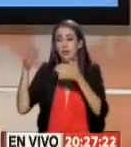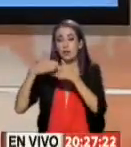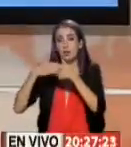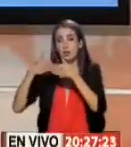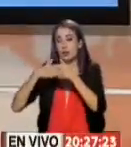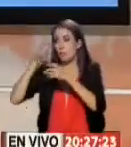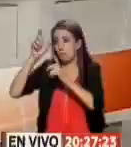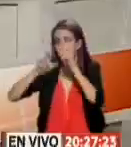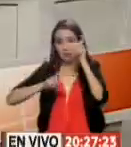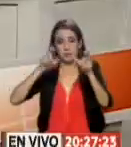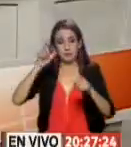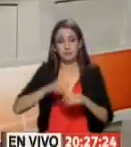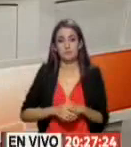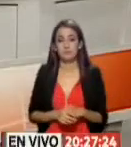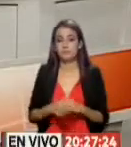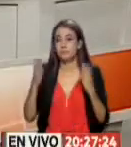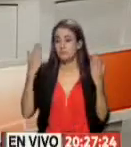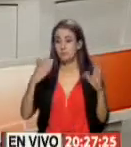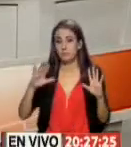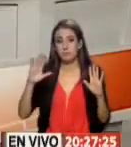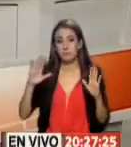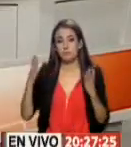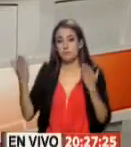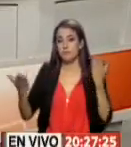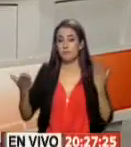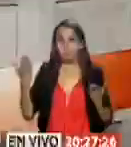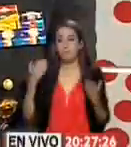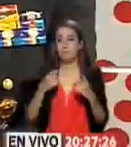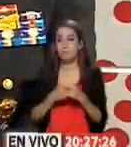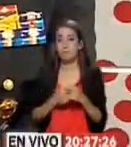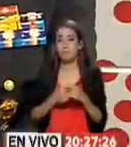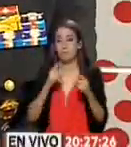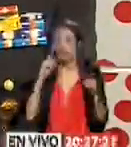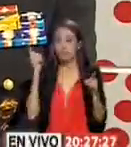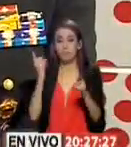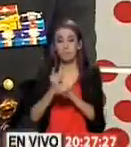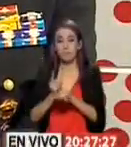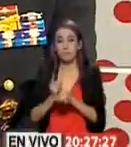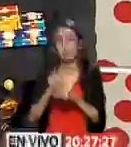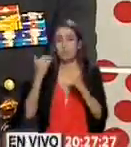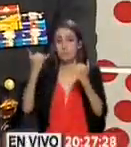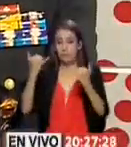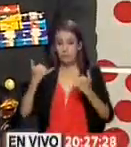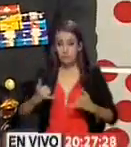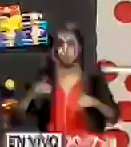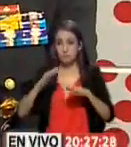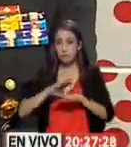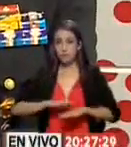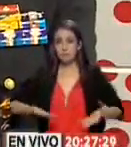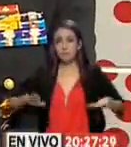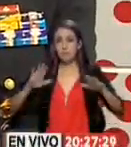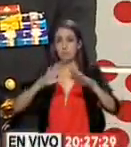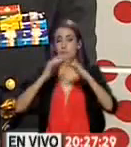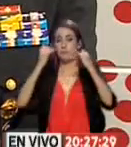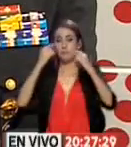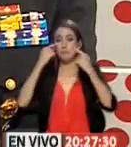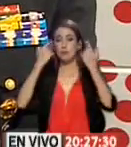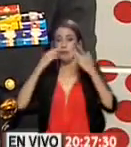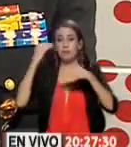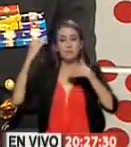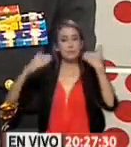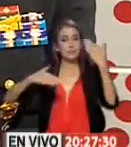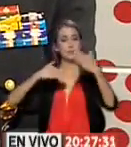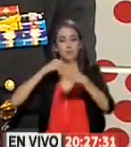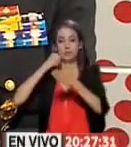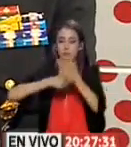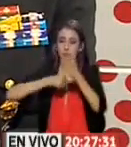sur. Eso es lo que hay que estar completamente sinceros de reconocer, que todo el esfuerzo bélico